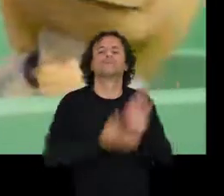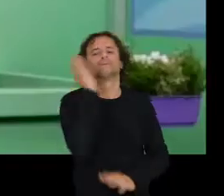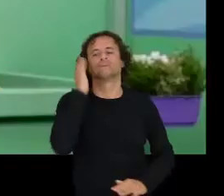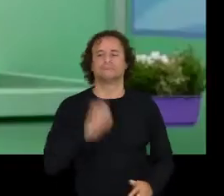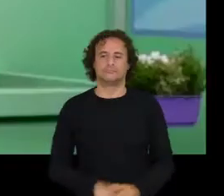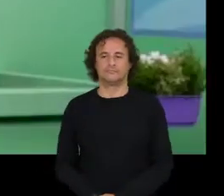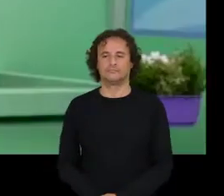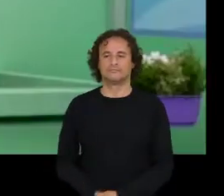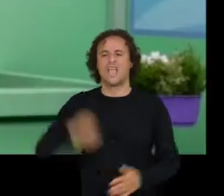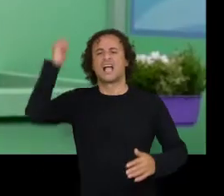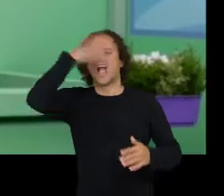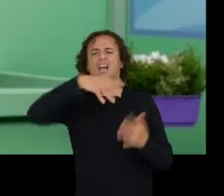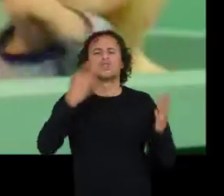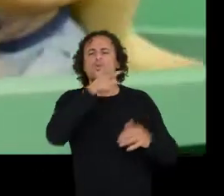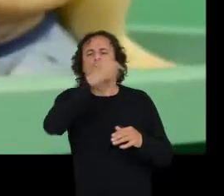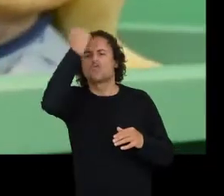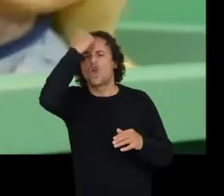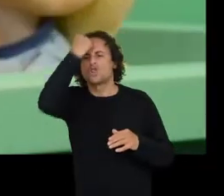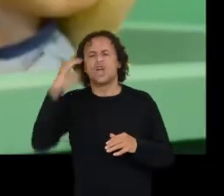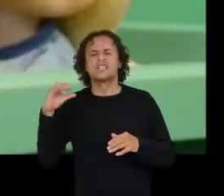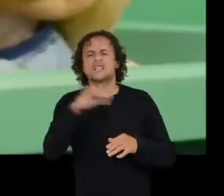¡Carlos! ¡Es un papón igual que Chispa!